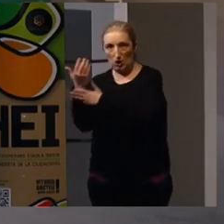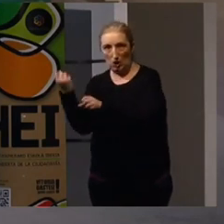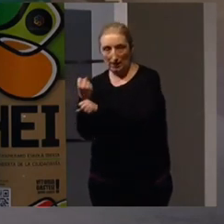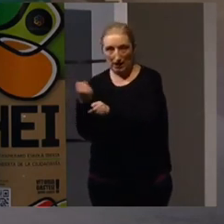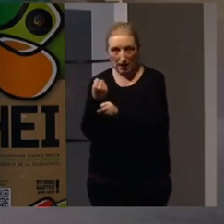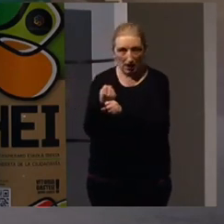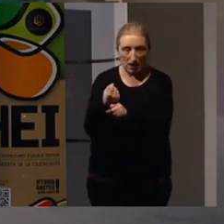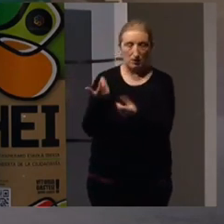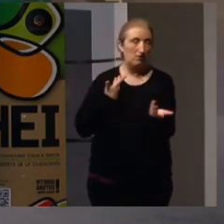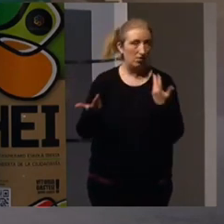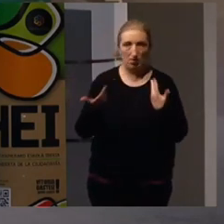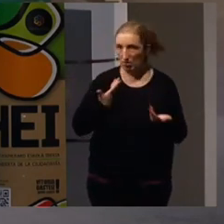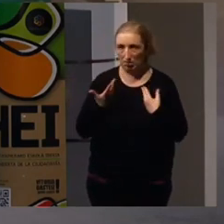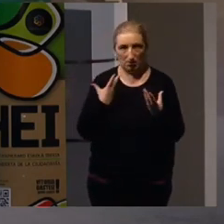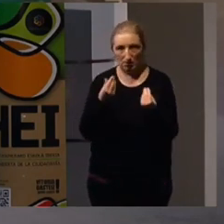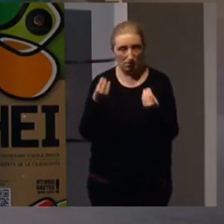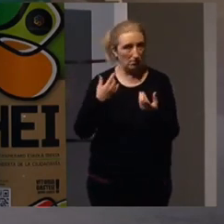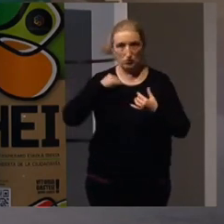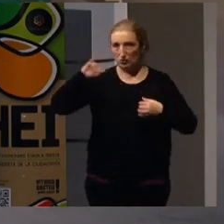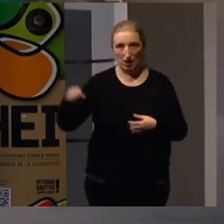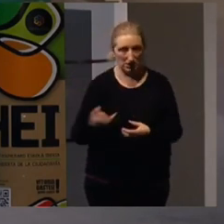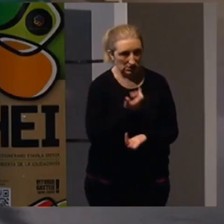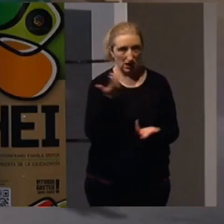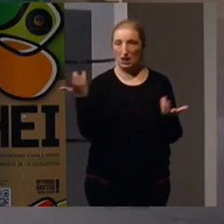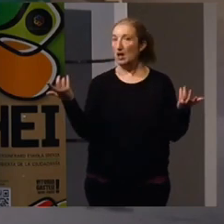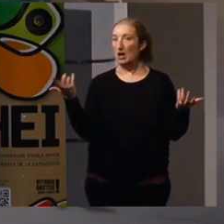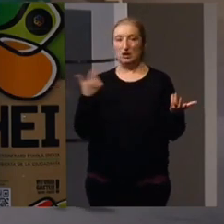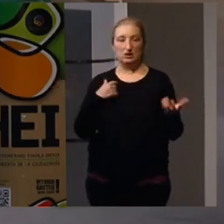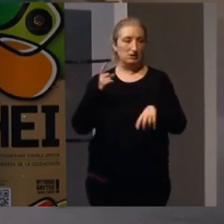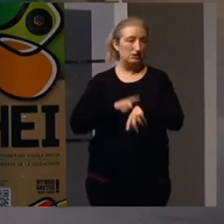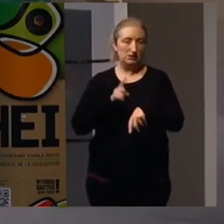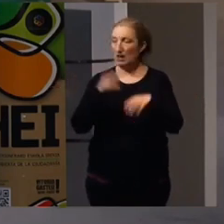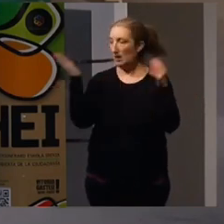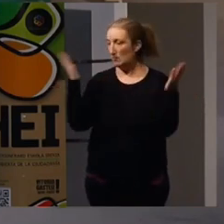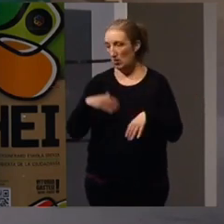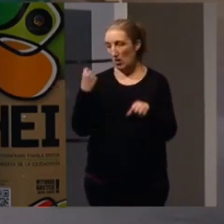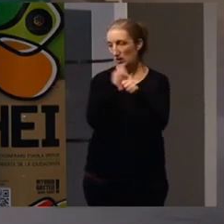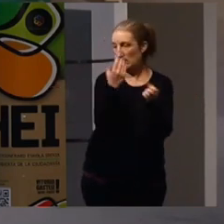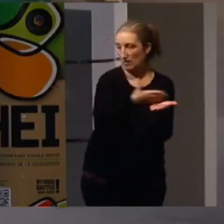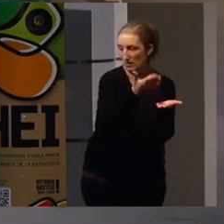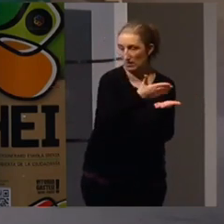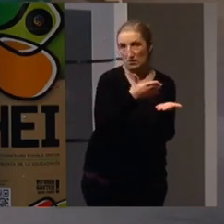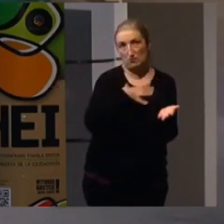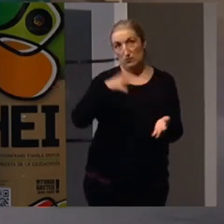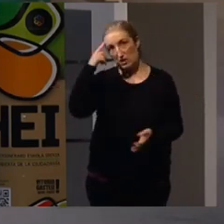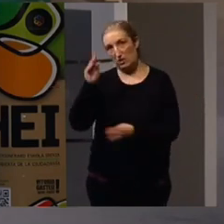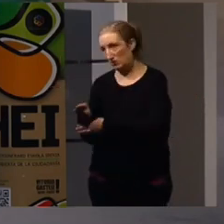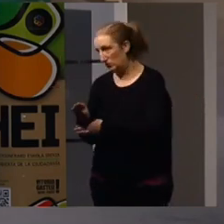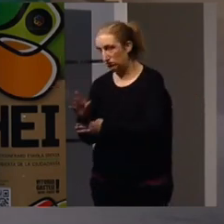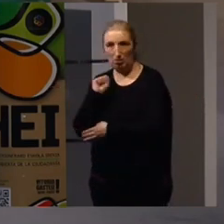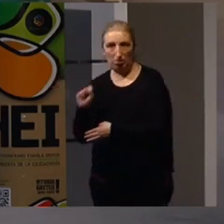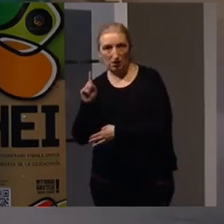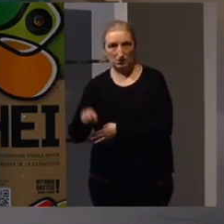con una vivencia de mucha penosidad en ese sentido por este cansancio, ¿no? Y este, si te deja poco tiempo el trabajo productivo, pues imagínate este